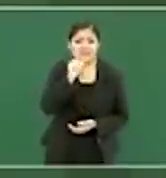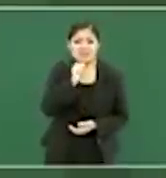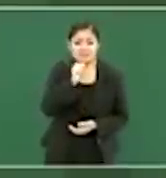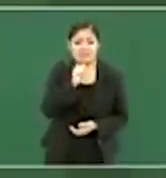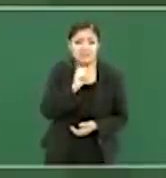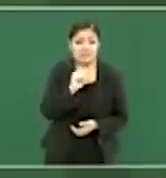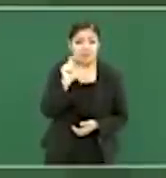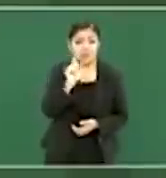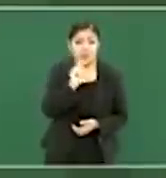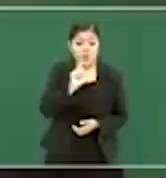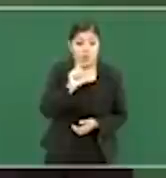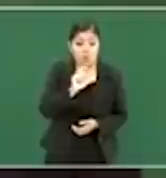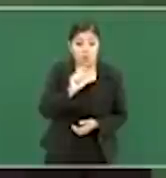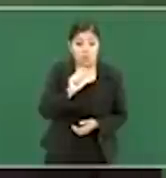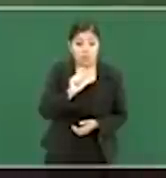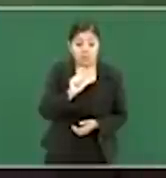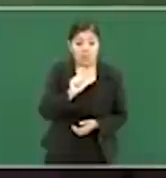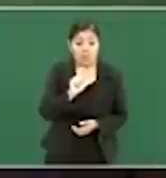trata de